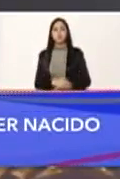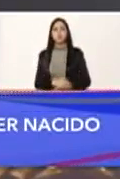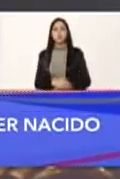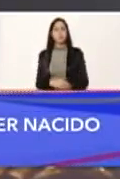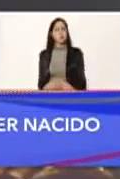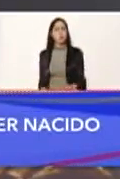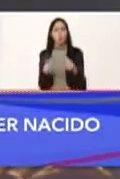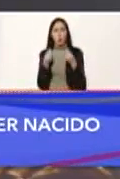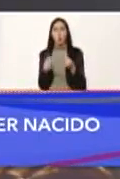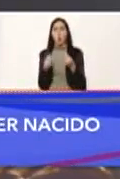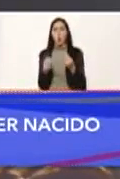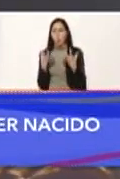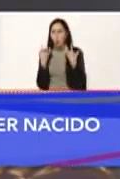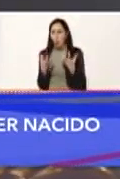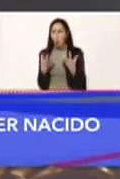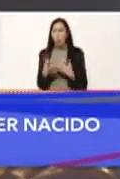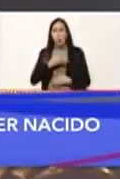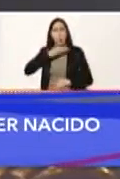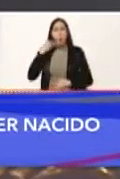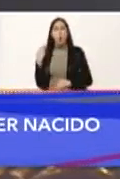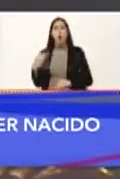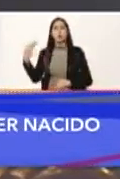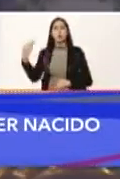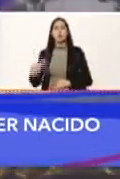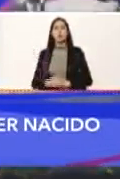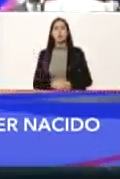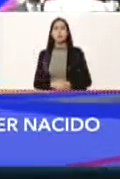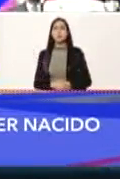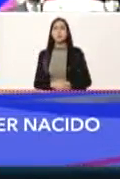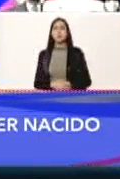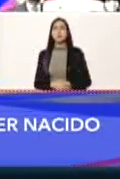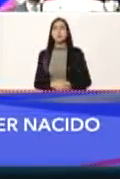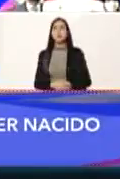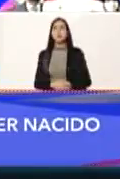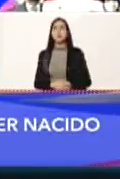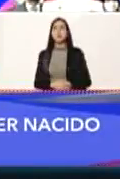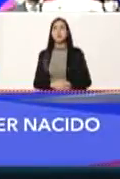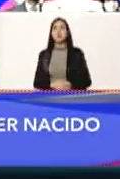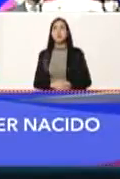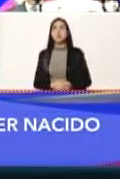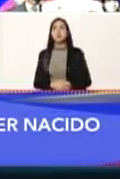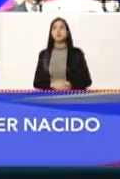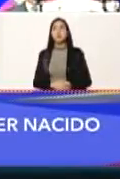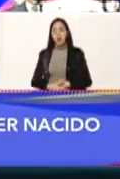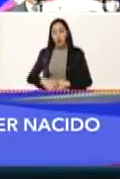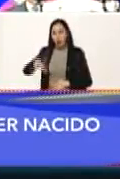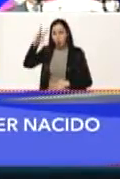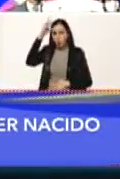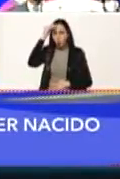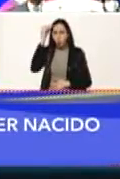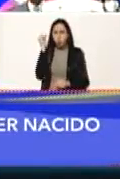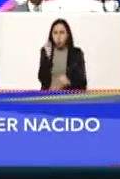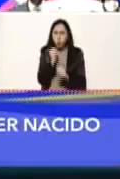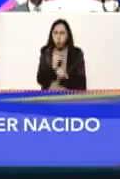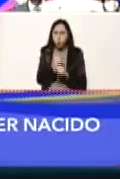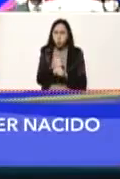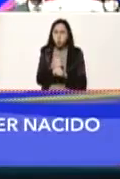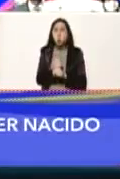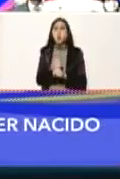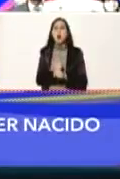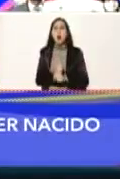miles de jóvenes que accediendo a la educación, al trabajo y a la